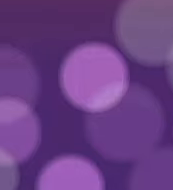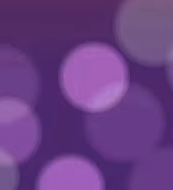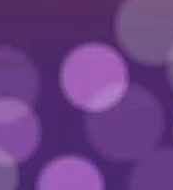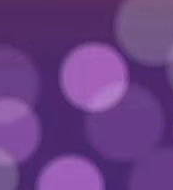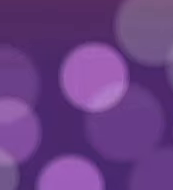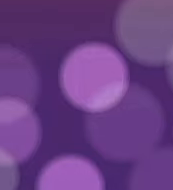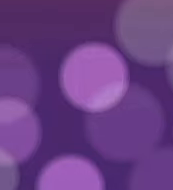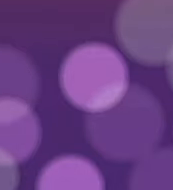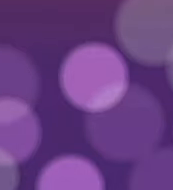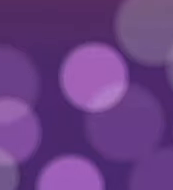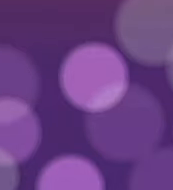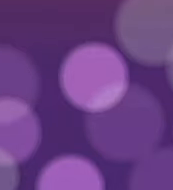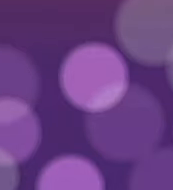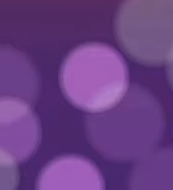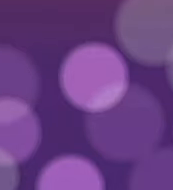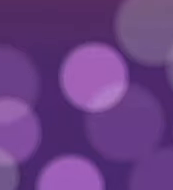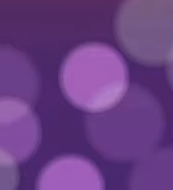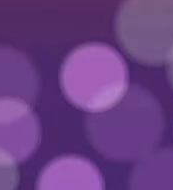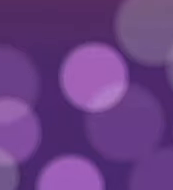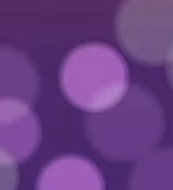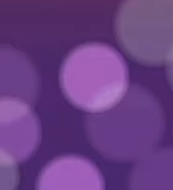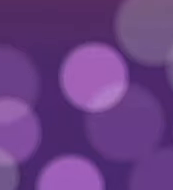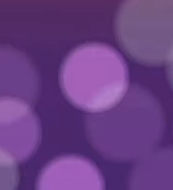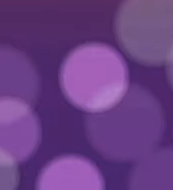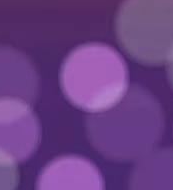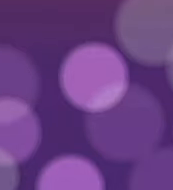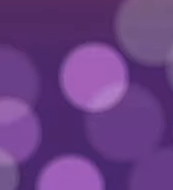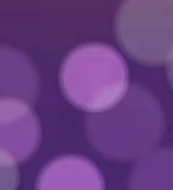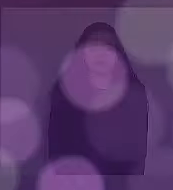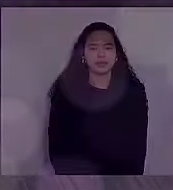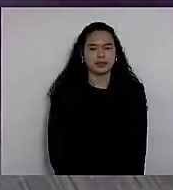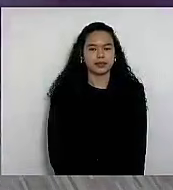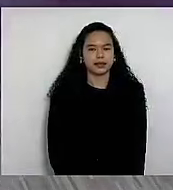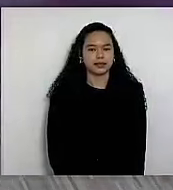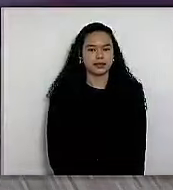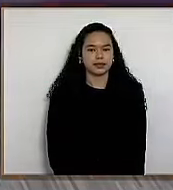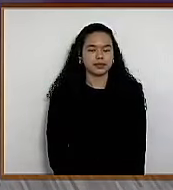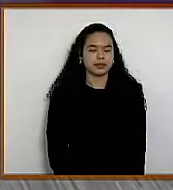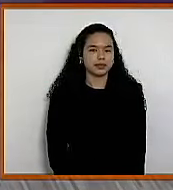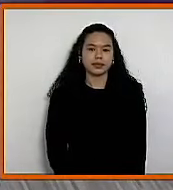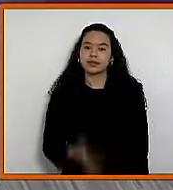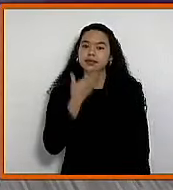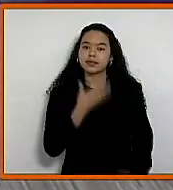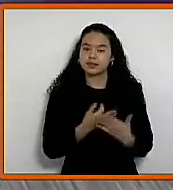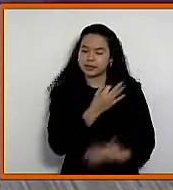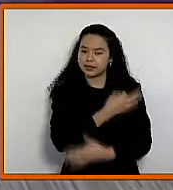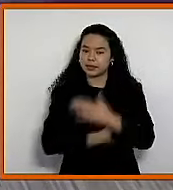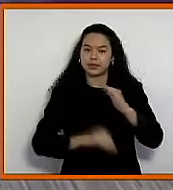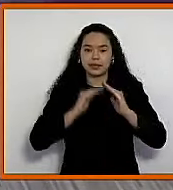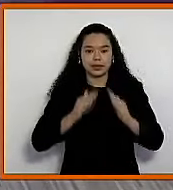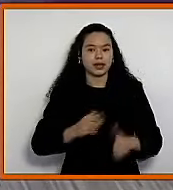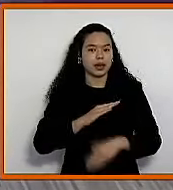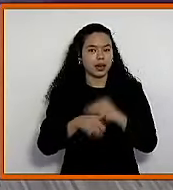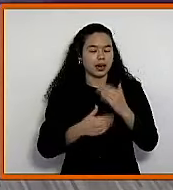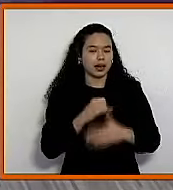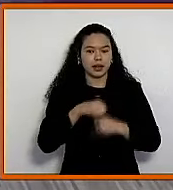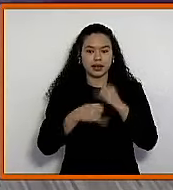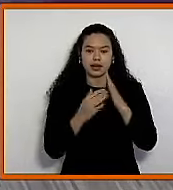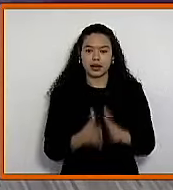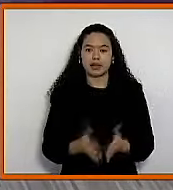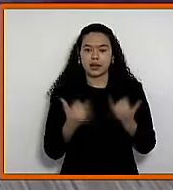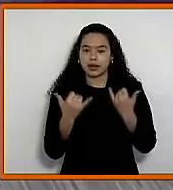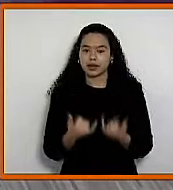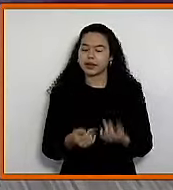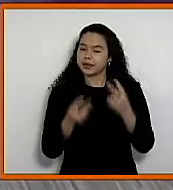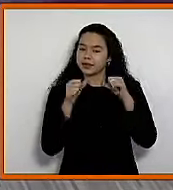Bienvenidos al sorteo Loto. ¡Loto! ¡Te cambia la vida! Buenas tardes y bienvenidos a todos nuestros jugadores